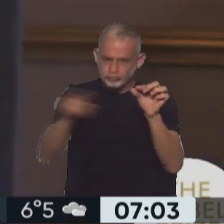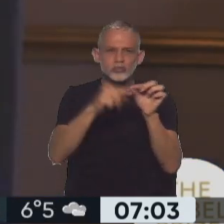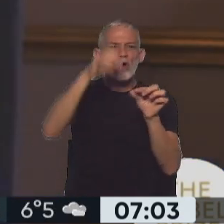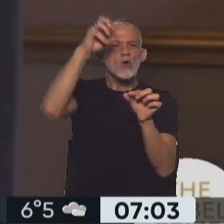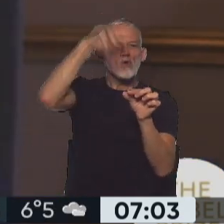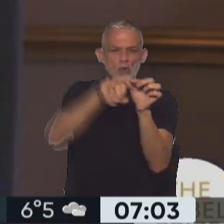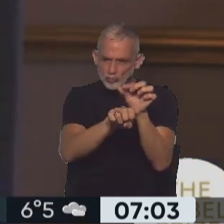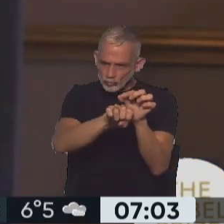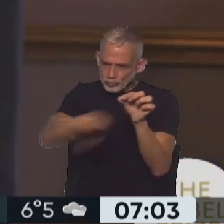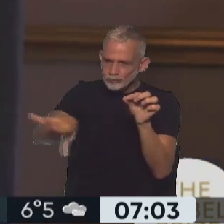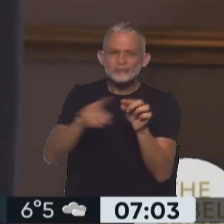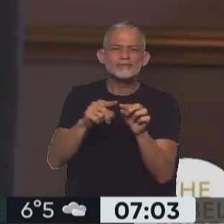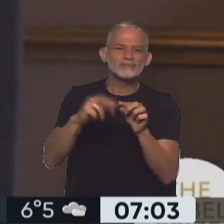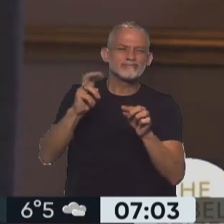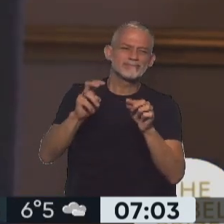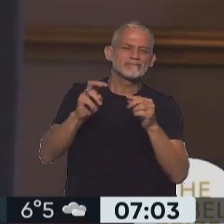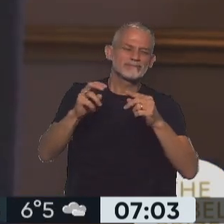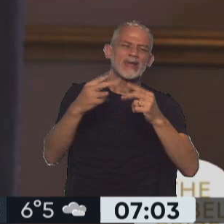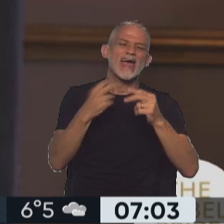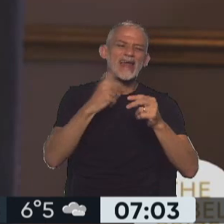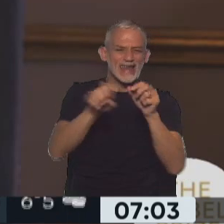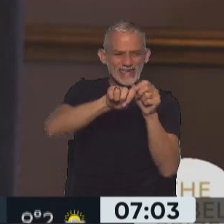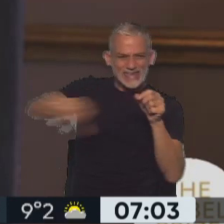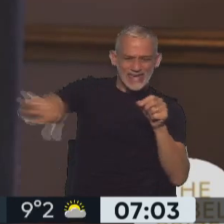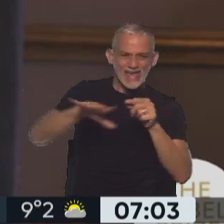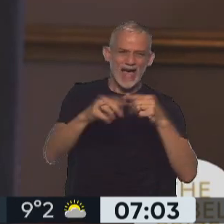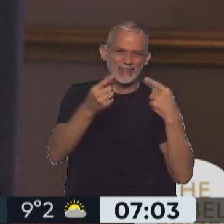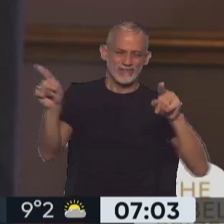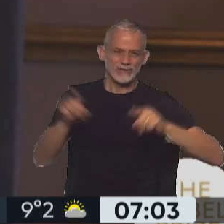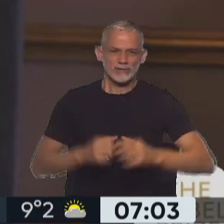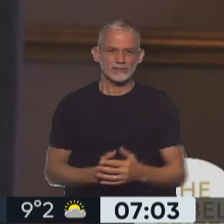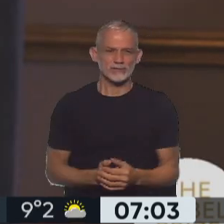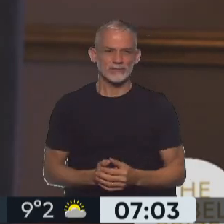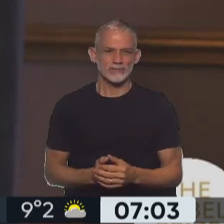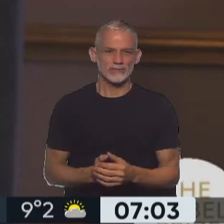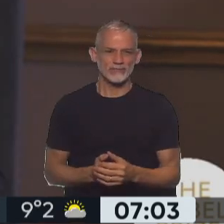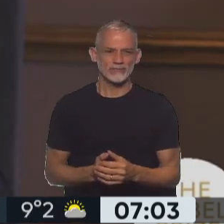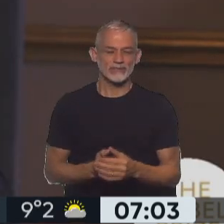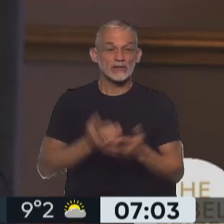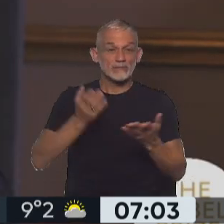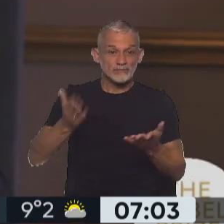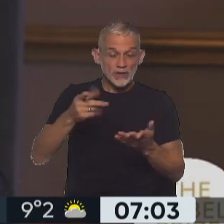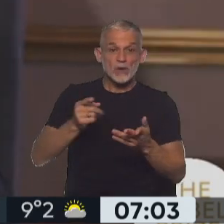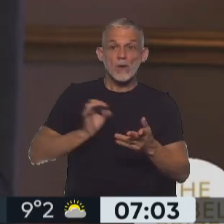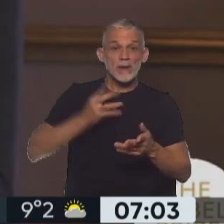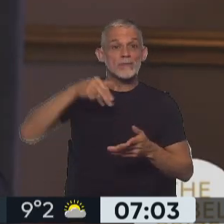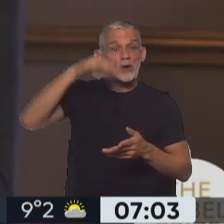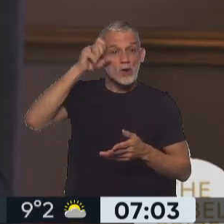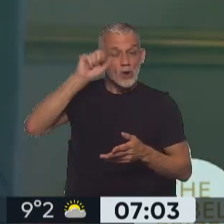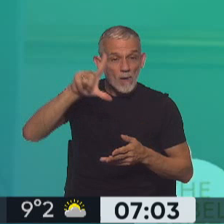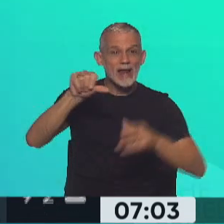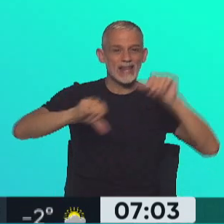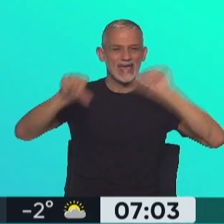entrante en una frecuencia de salida de energía diferente. Reiteramos, se entregó el Nobel de Química. Tres